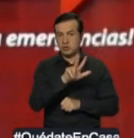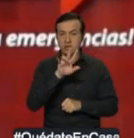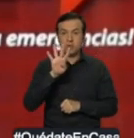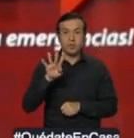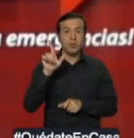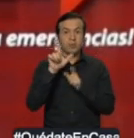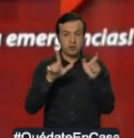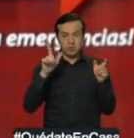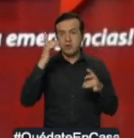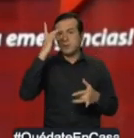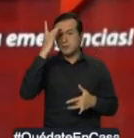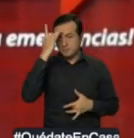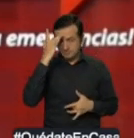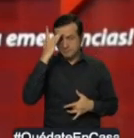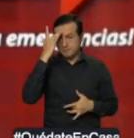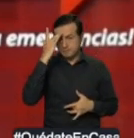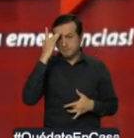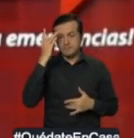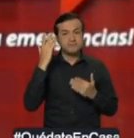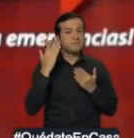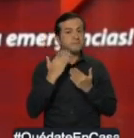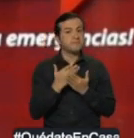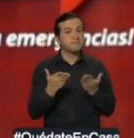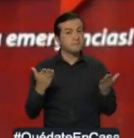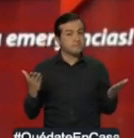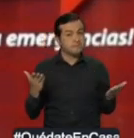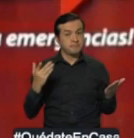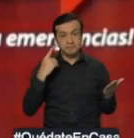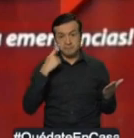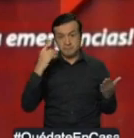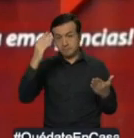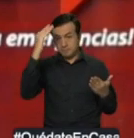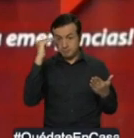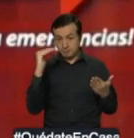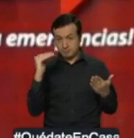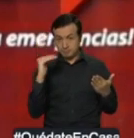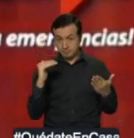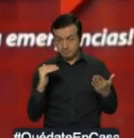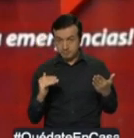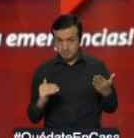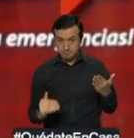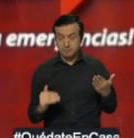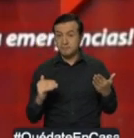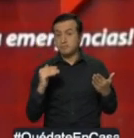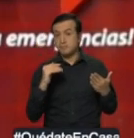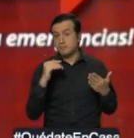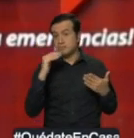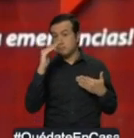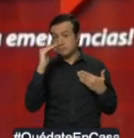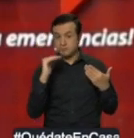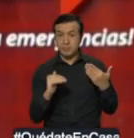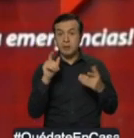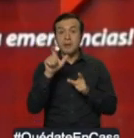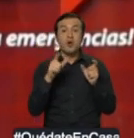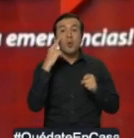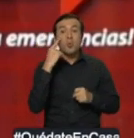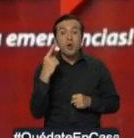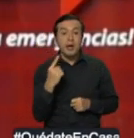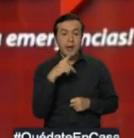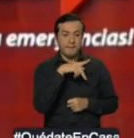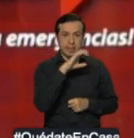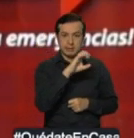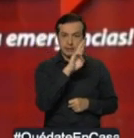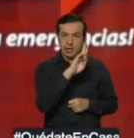casos confirmados ustedes encontrarán debajo de cada número la diferencia entre el número de pruebas pcr